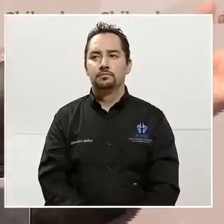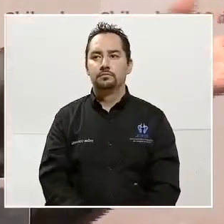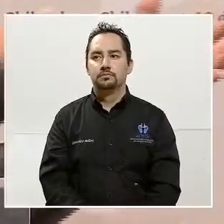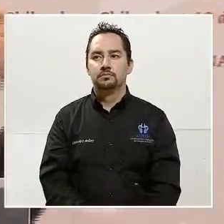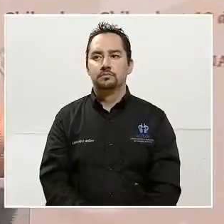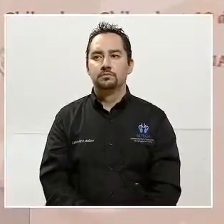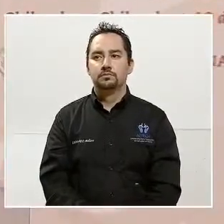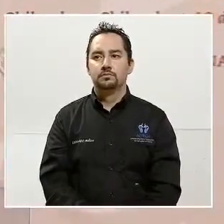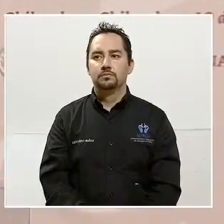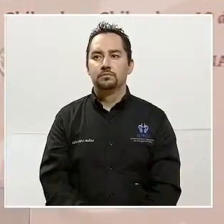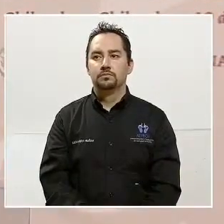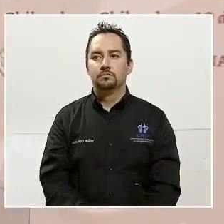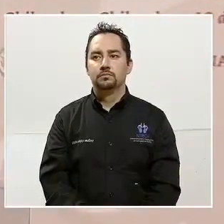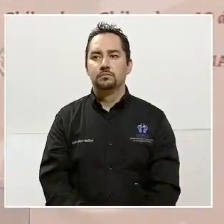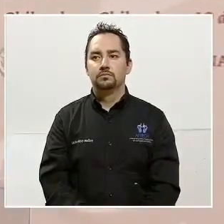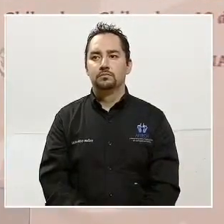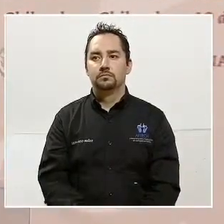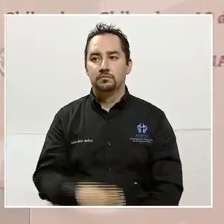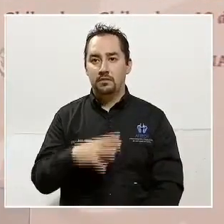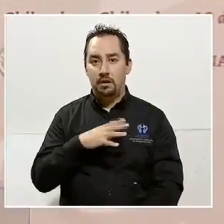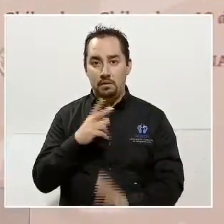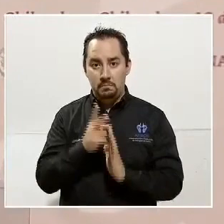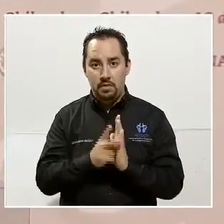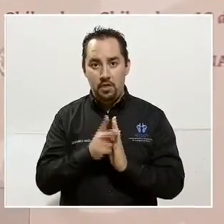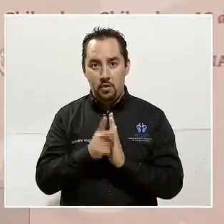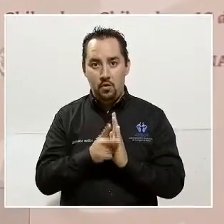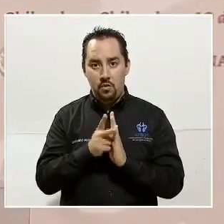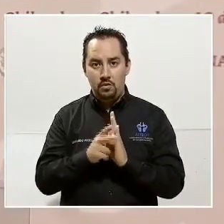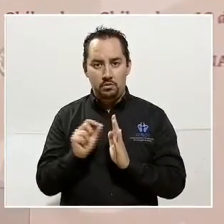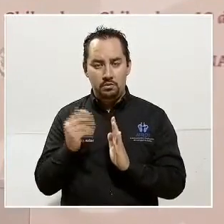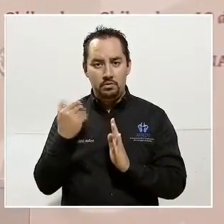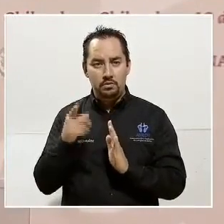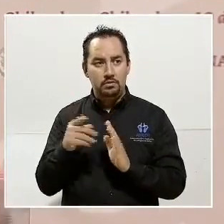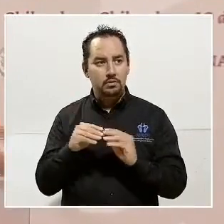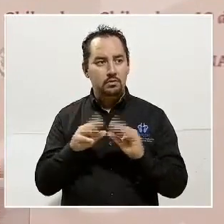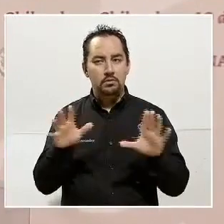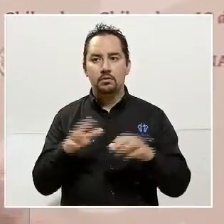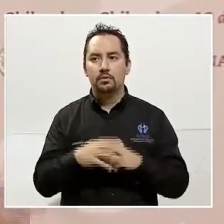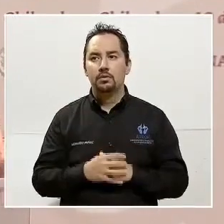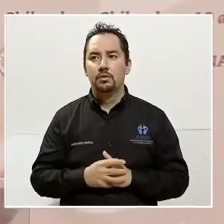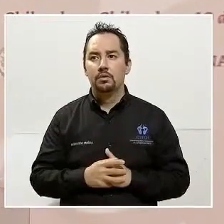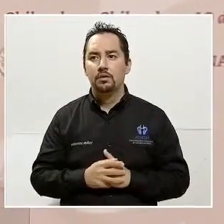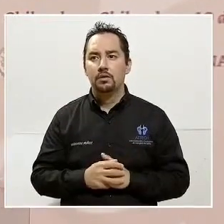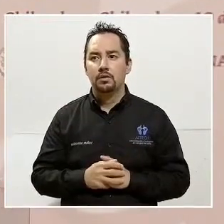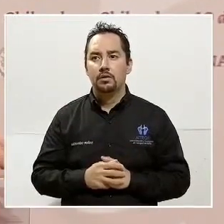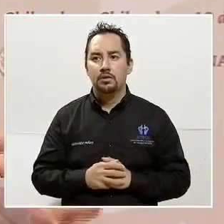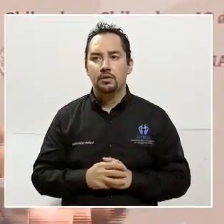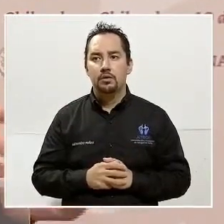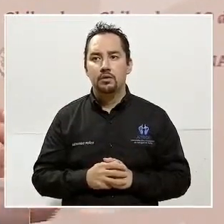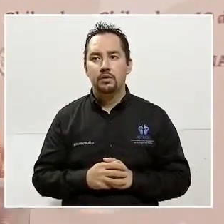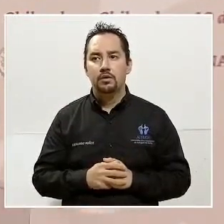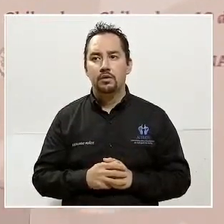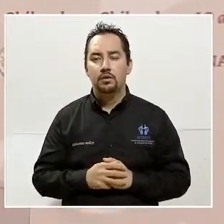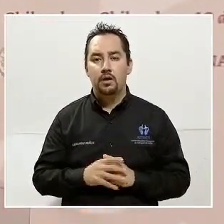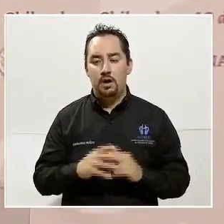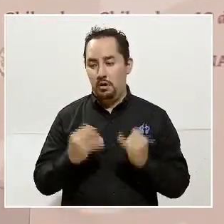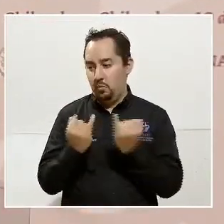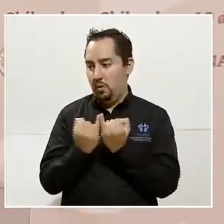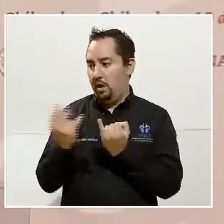Estaba viendo un video que graban ahí, ya chochos como